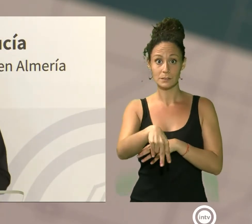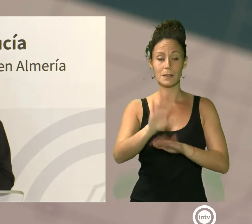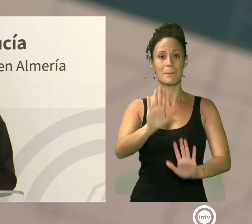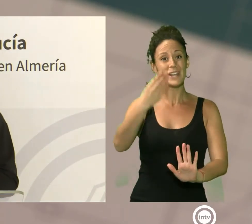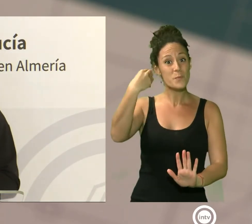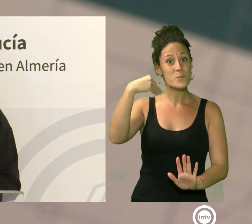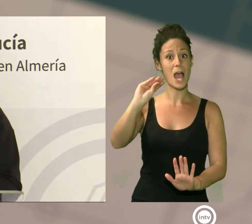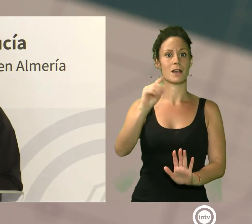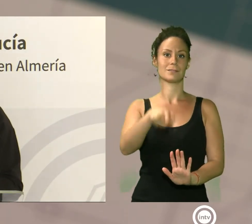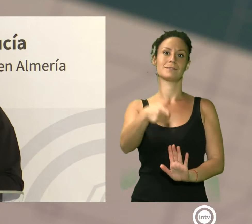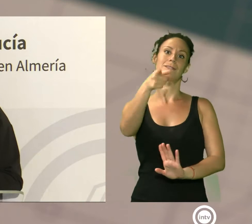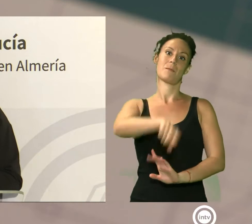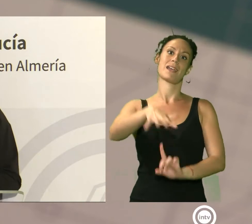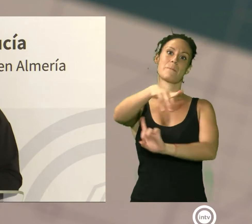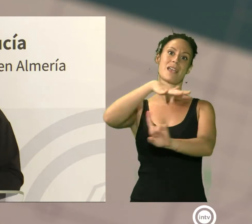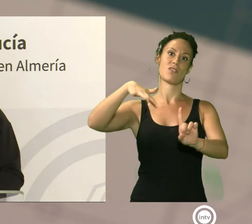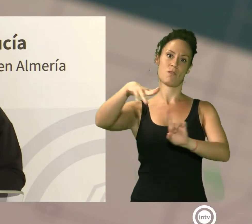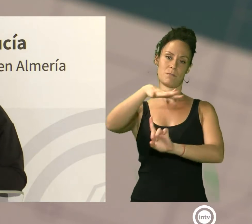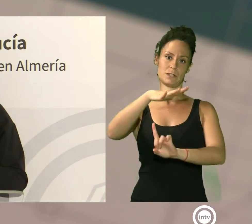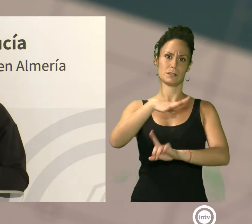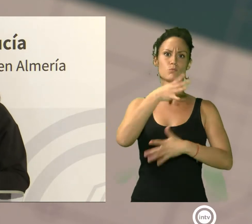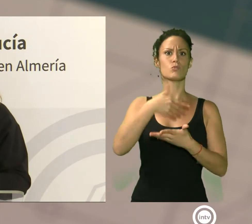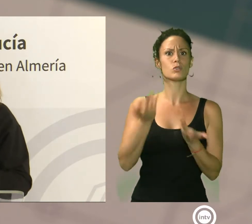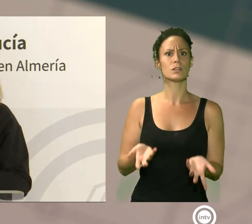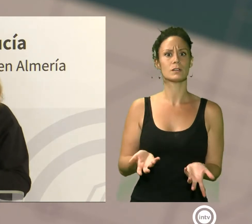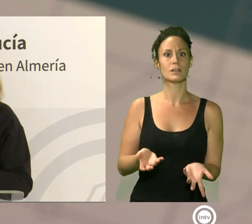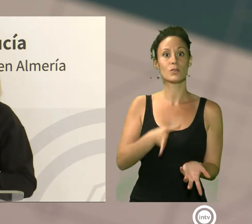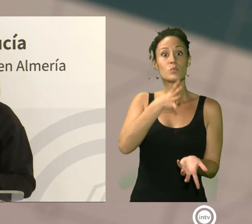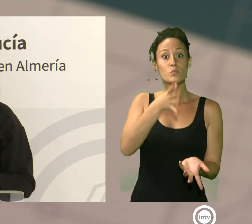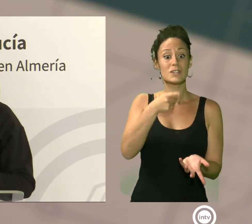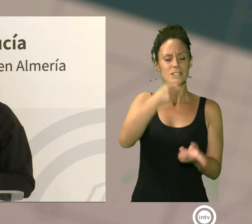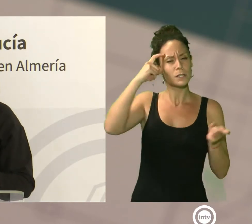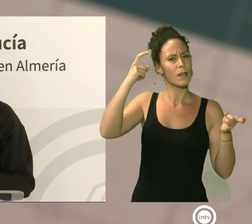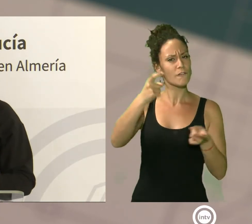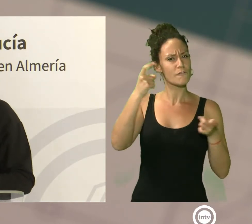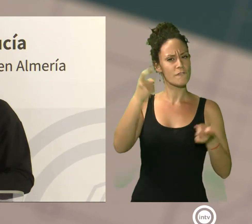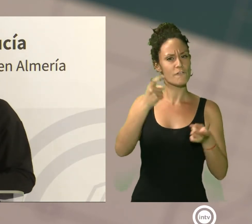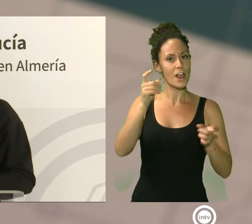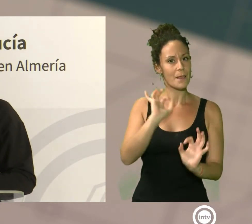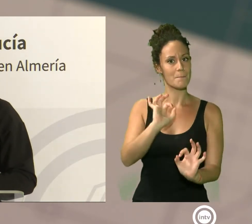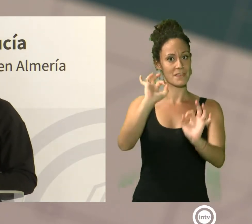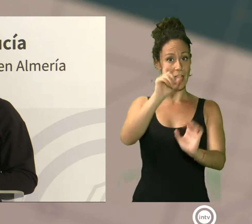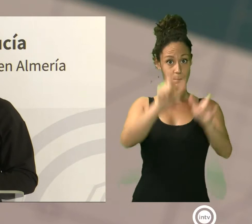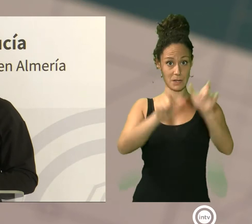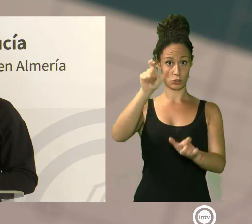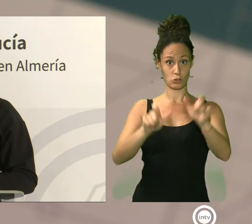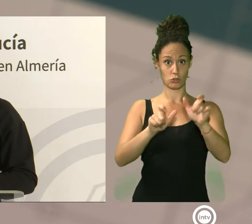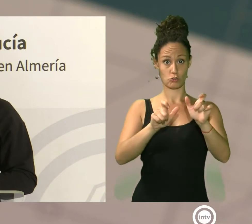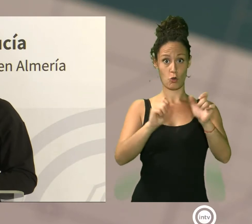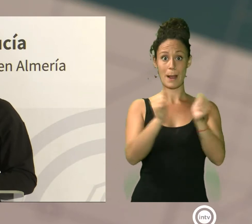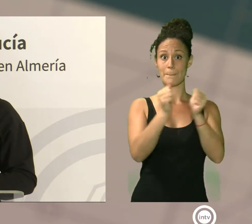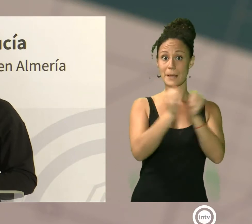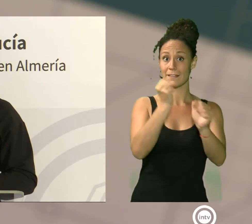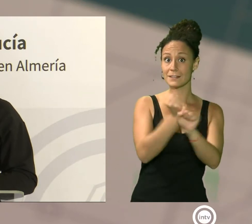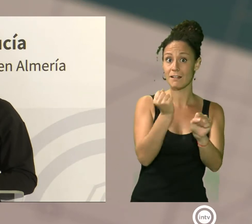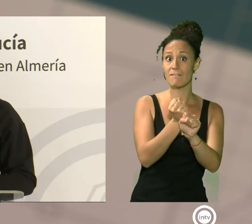es medio ambiente. ¿Por qué? Porque están haciendo un esfuerzo muy especial los canteros de Macael y también